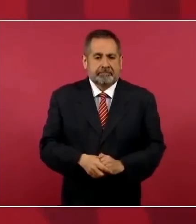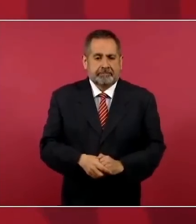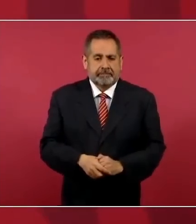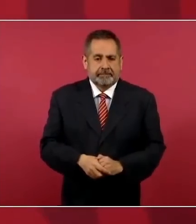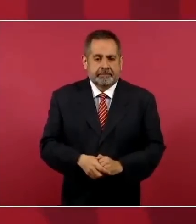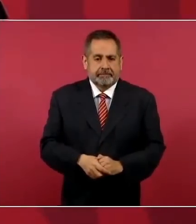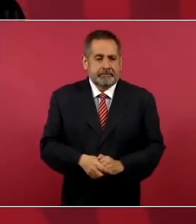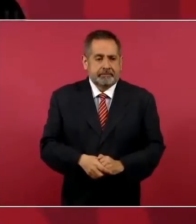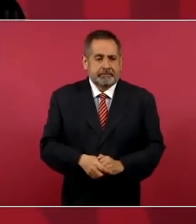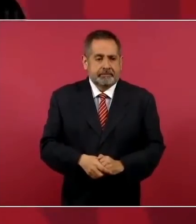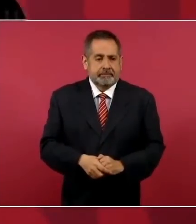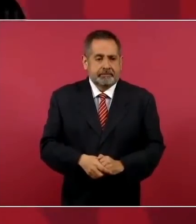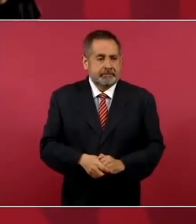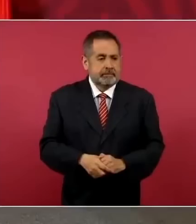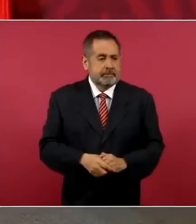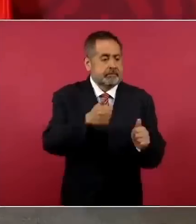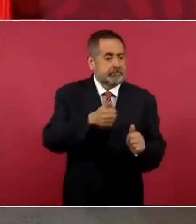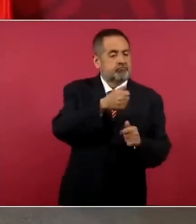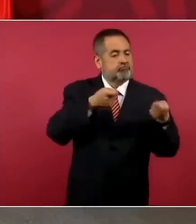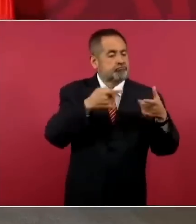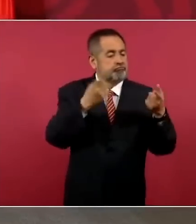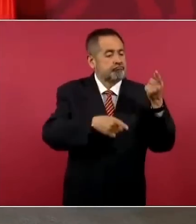al servicio del antiguo régimen.